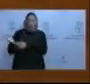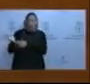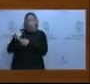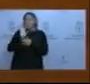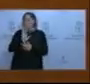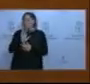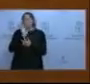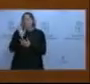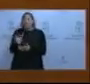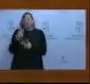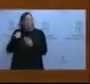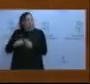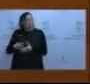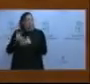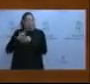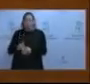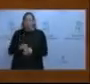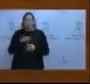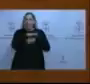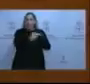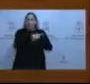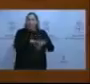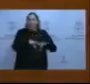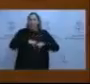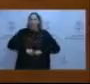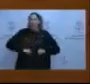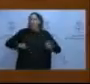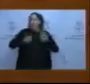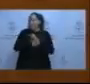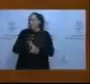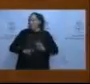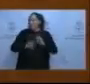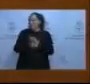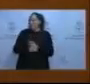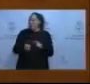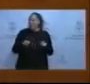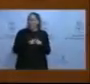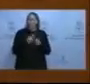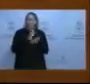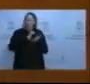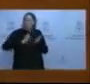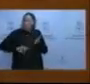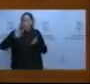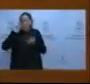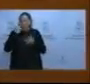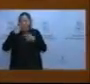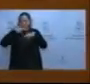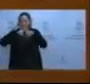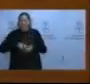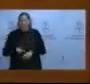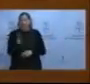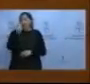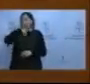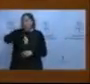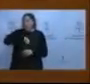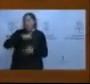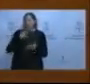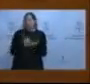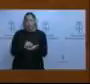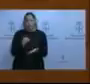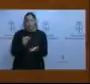se equivoca, sistemáticamente obvia las recomendaciones y conclusiones de los informes de la sindicatura. No hay más que ver la evolución